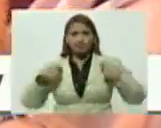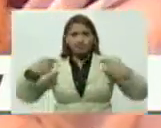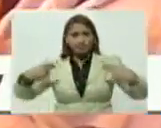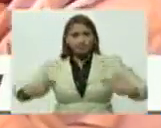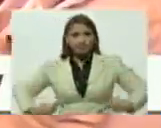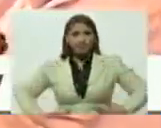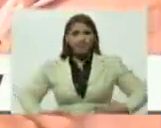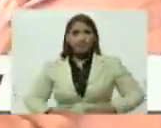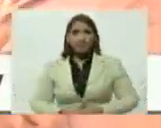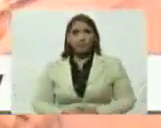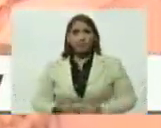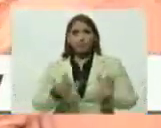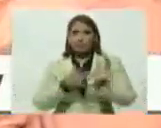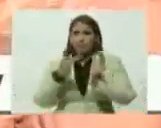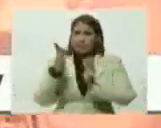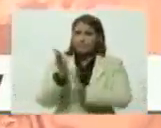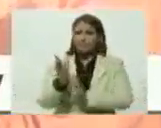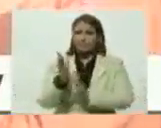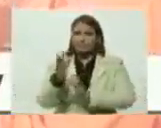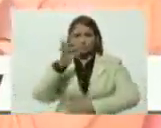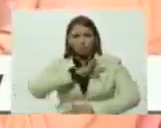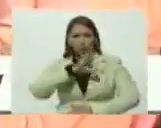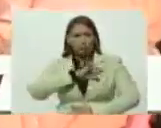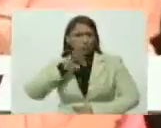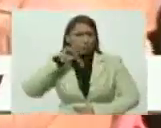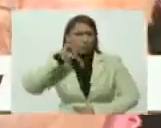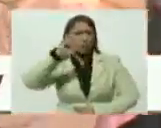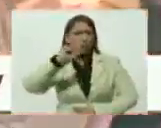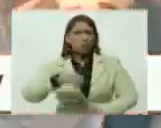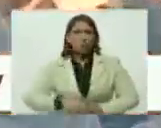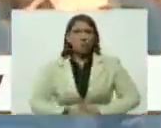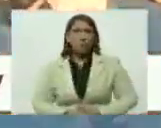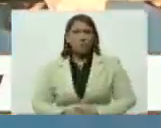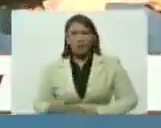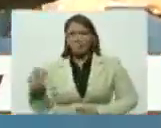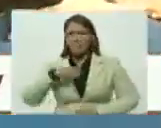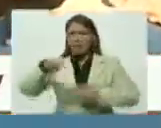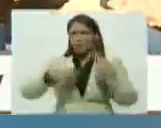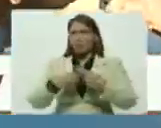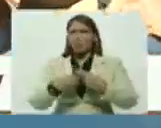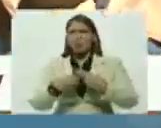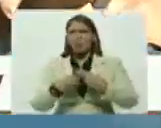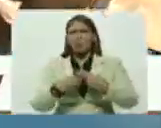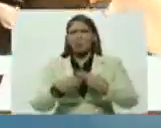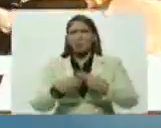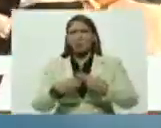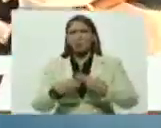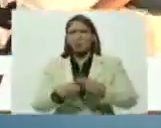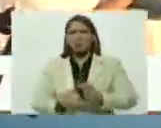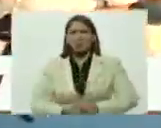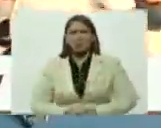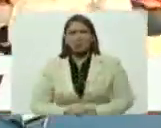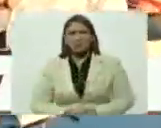humanista, cristiano, socialista y más que nunca